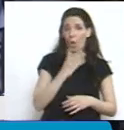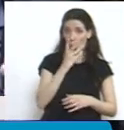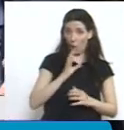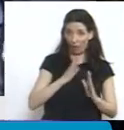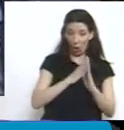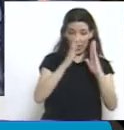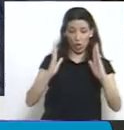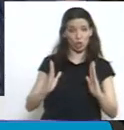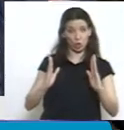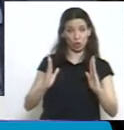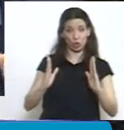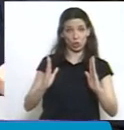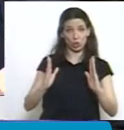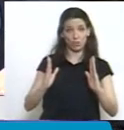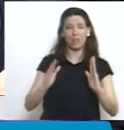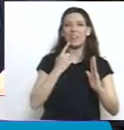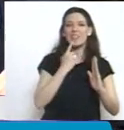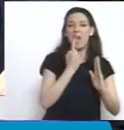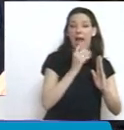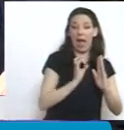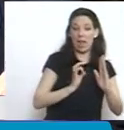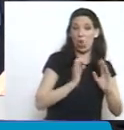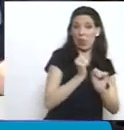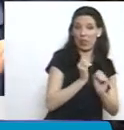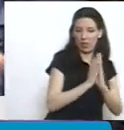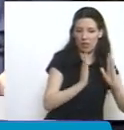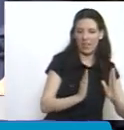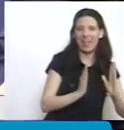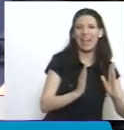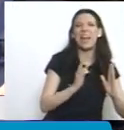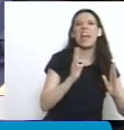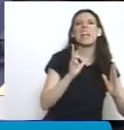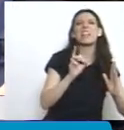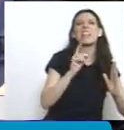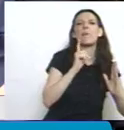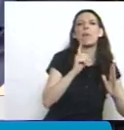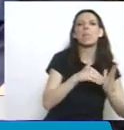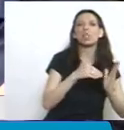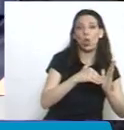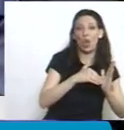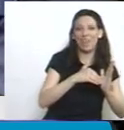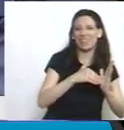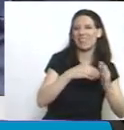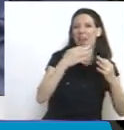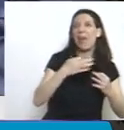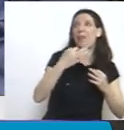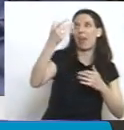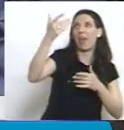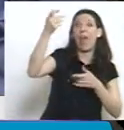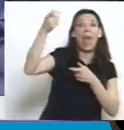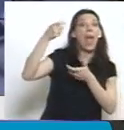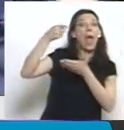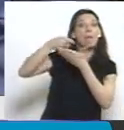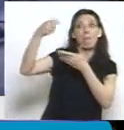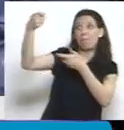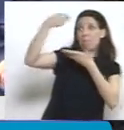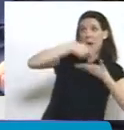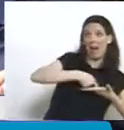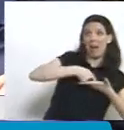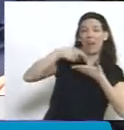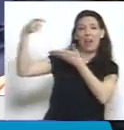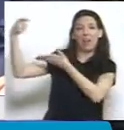años, que en cada año de su mandato va a traer 30.000 millones de inversiones, que seguramente las tiene que traer aplicando